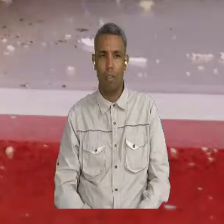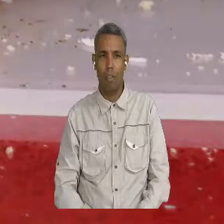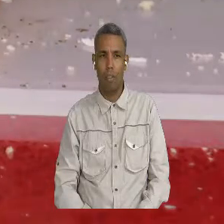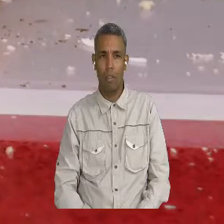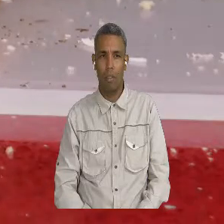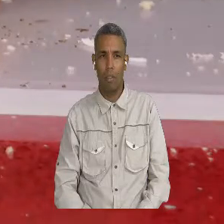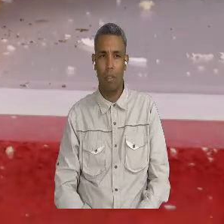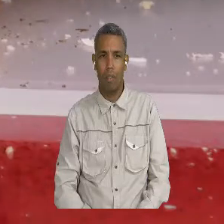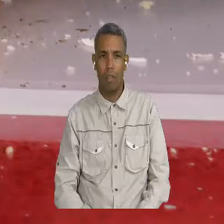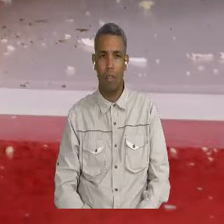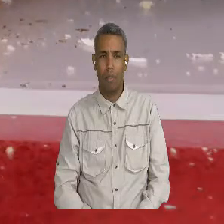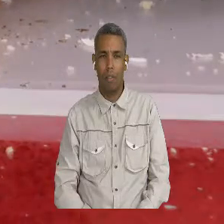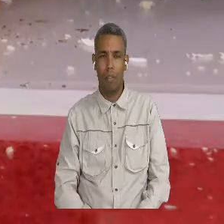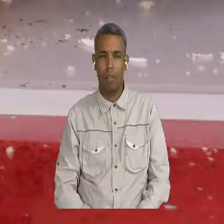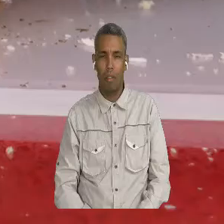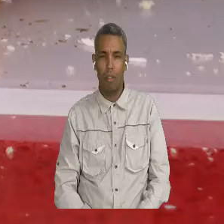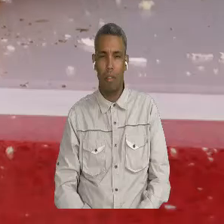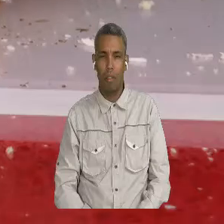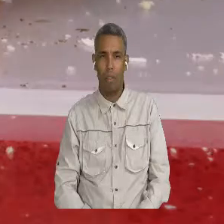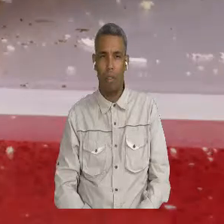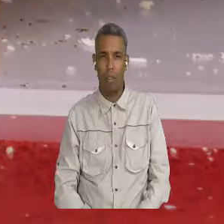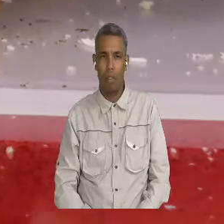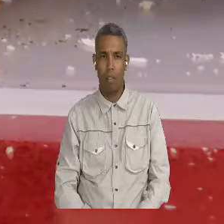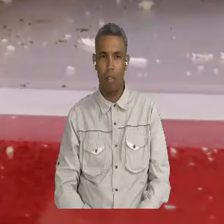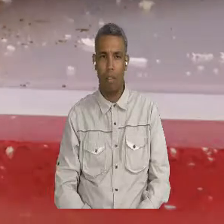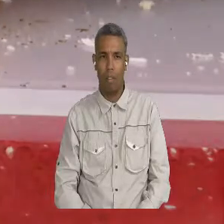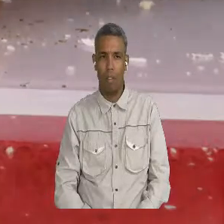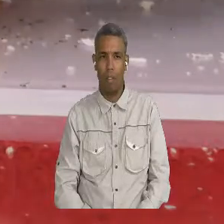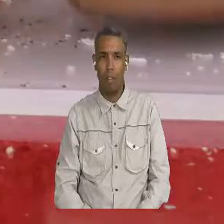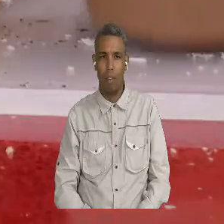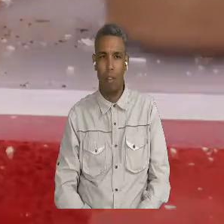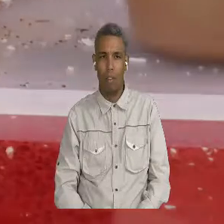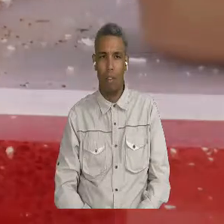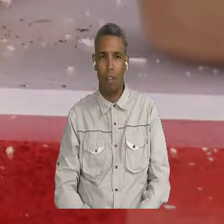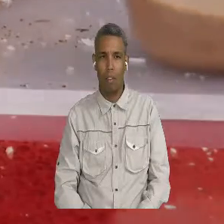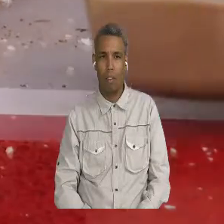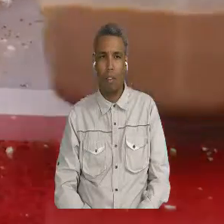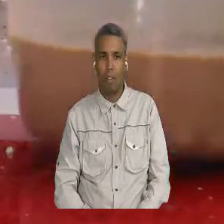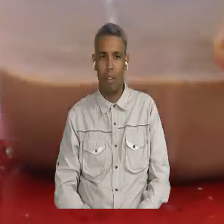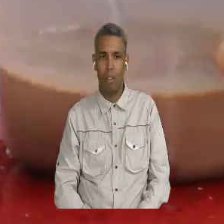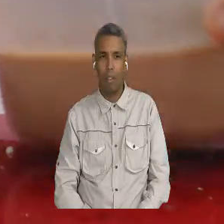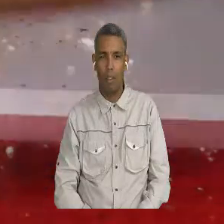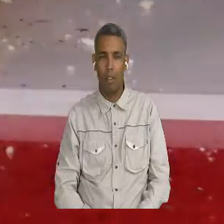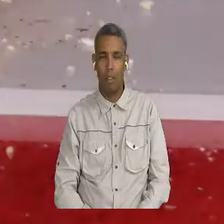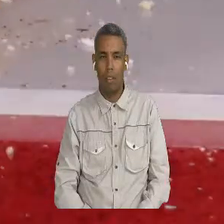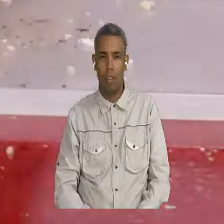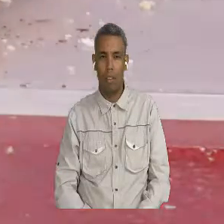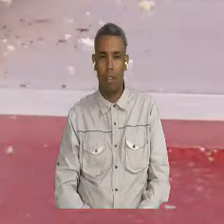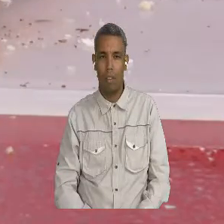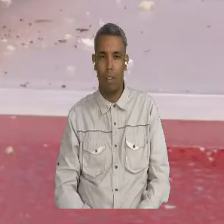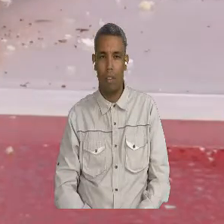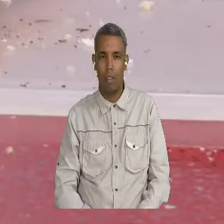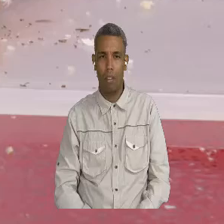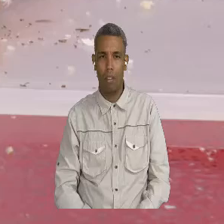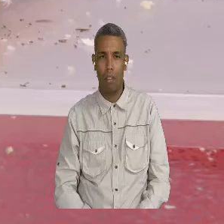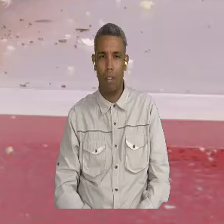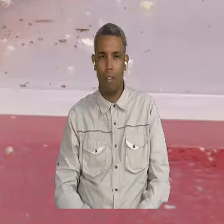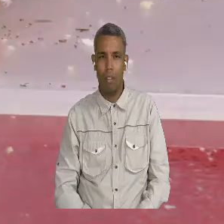Sencillo y ve ahí muy, muy buen, muy delicioso sí. se ve cómo va a quedar, claro que sí. A ver, acá de pronto viene algo un poquito